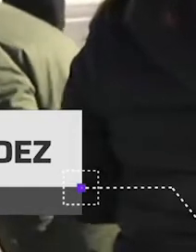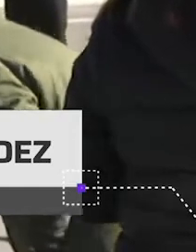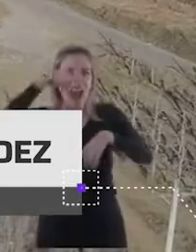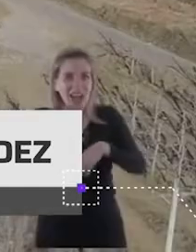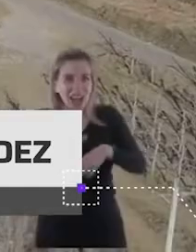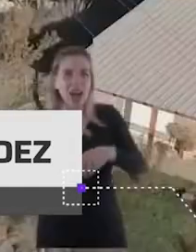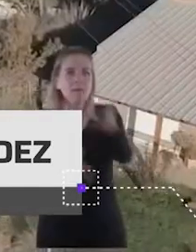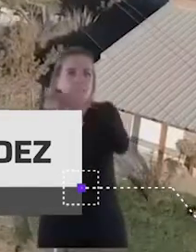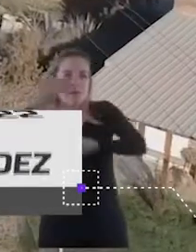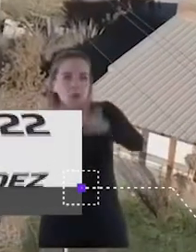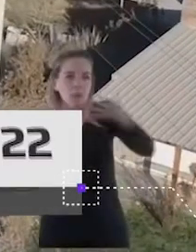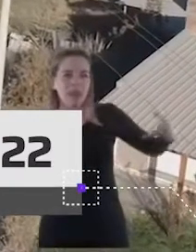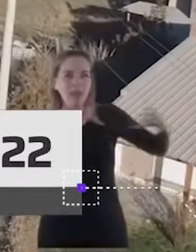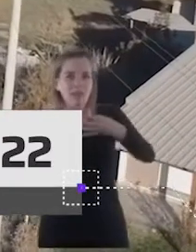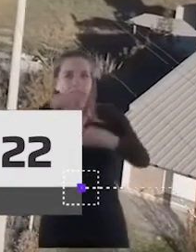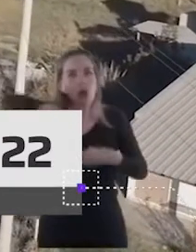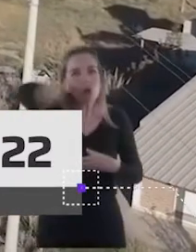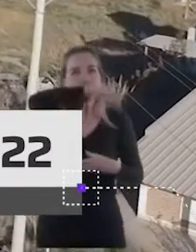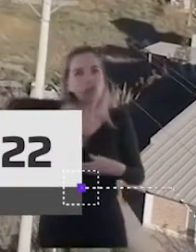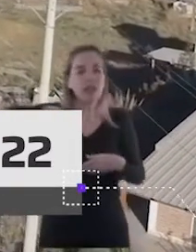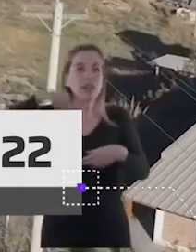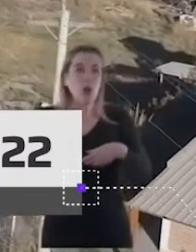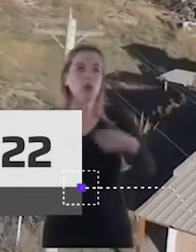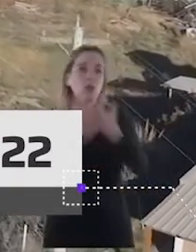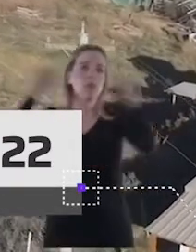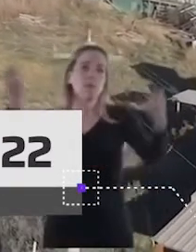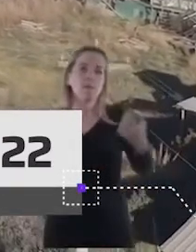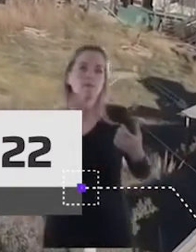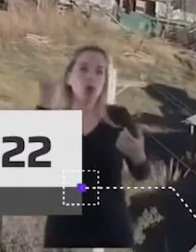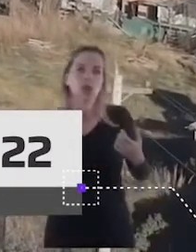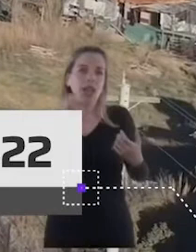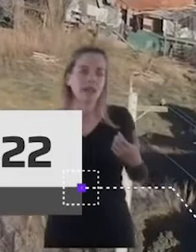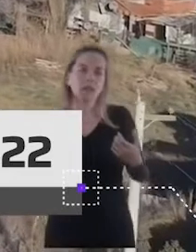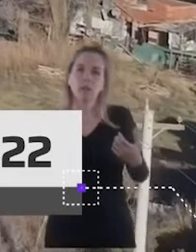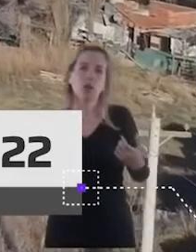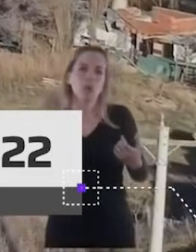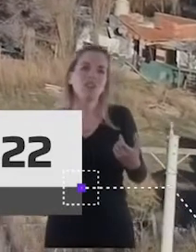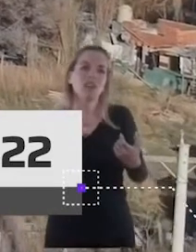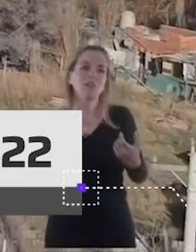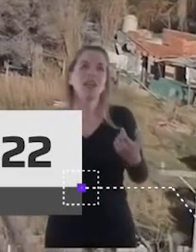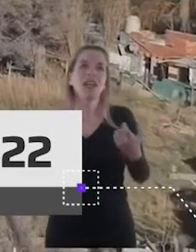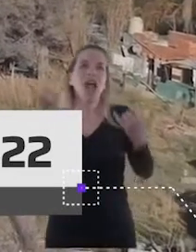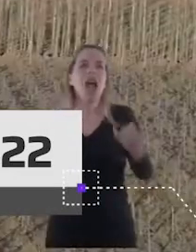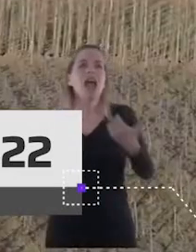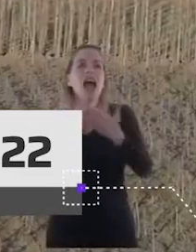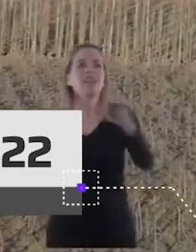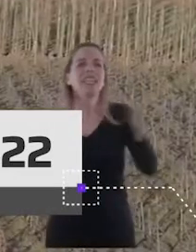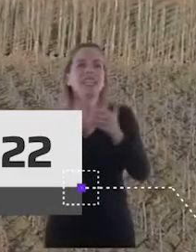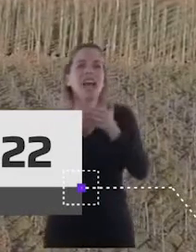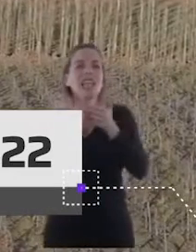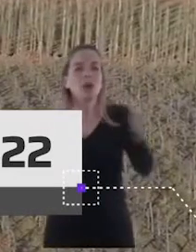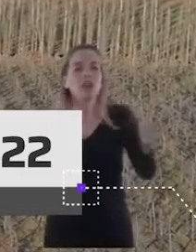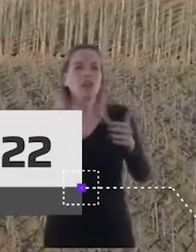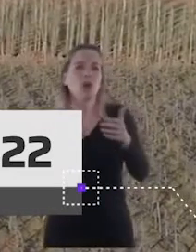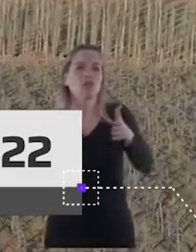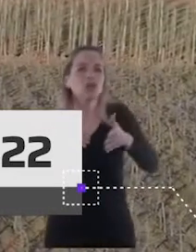avisado que va a quedar habilitado la margen norte de este nuevo puente desde villa regina hacia la ciudad de general roca para que se